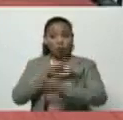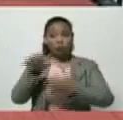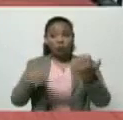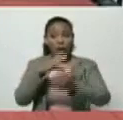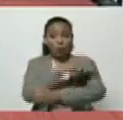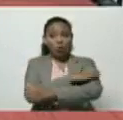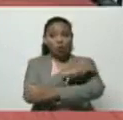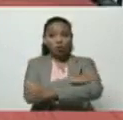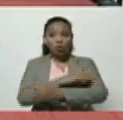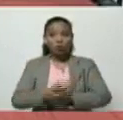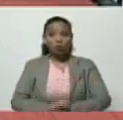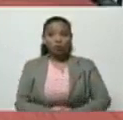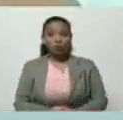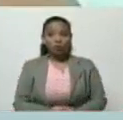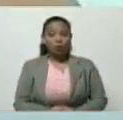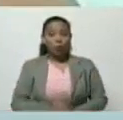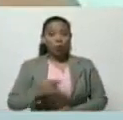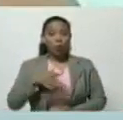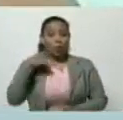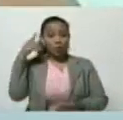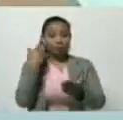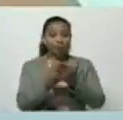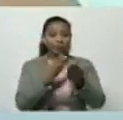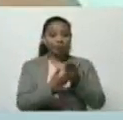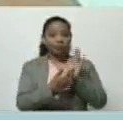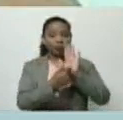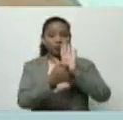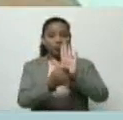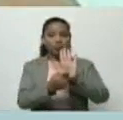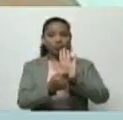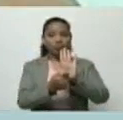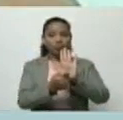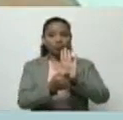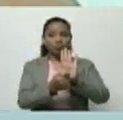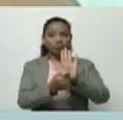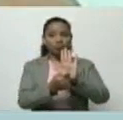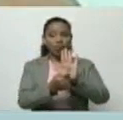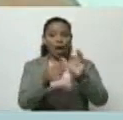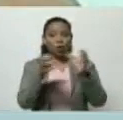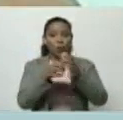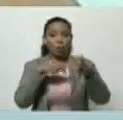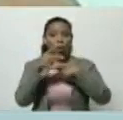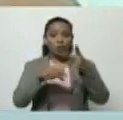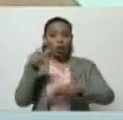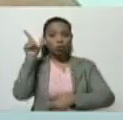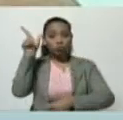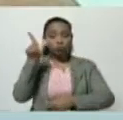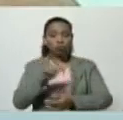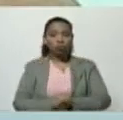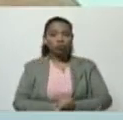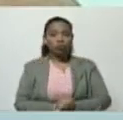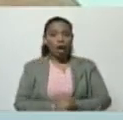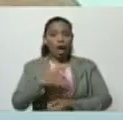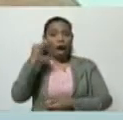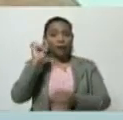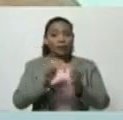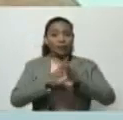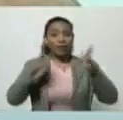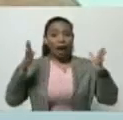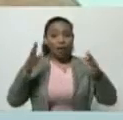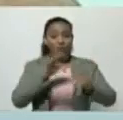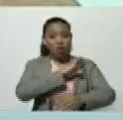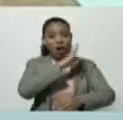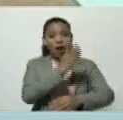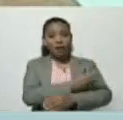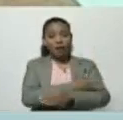oposición, pueda verificar y constatar que del lado del Partido Socialista Unido de Venezuela hay una gran fortaleza,